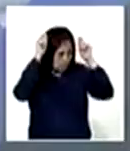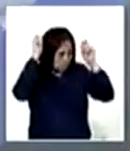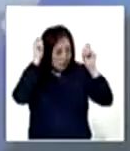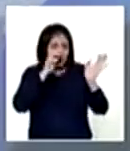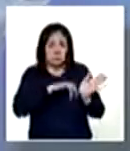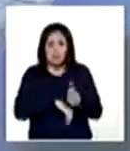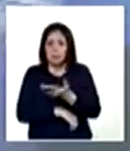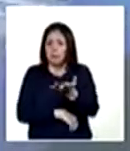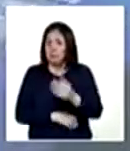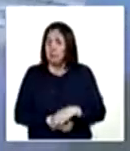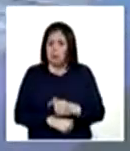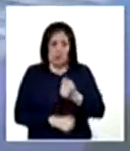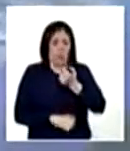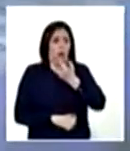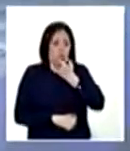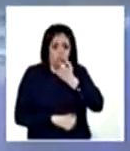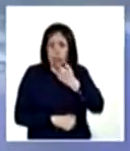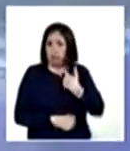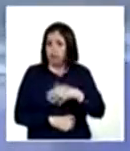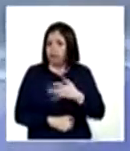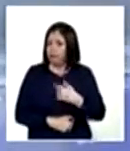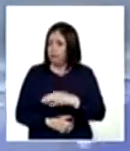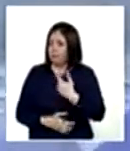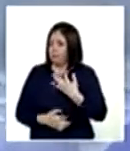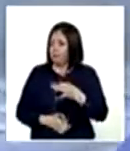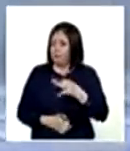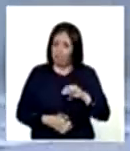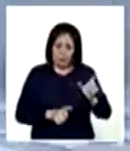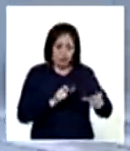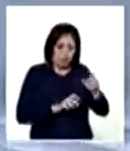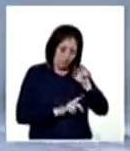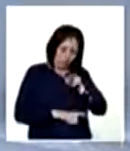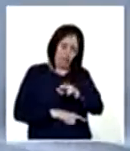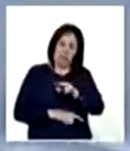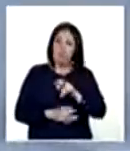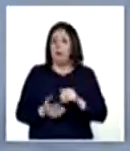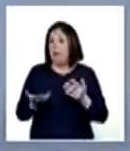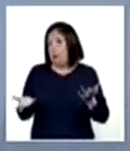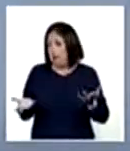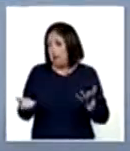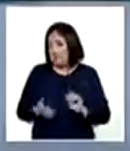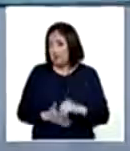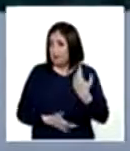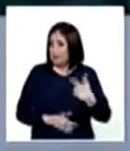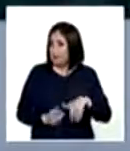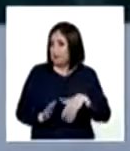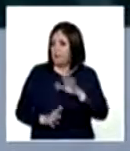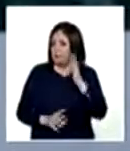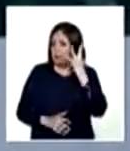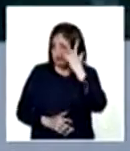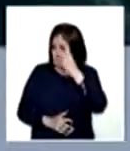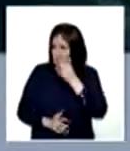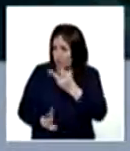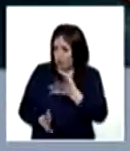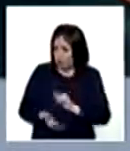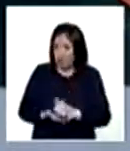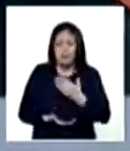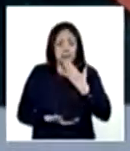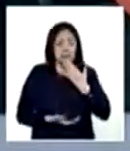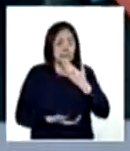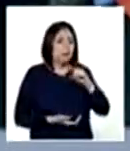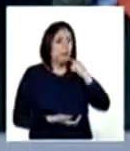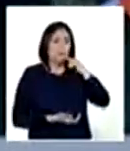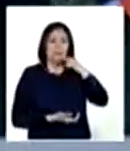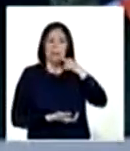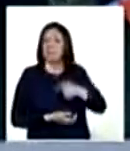Y los árbitros siempre están en la mira de los aficionados. Pero hay alguien que destaca por su gran belleza. Se trata de la joven